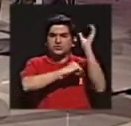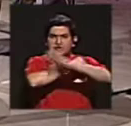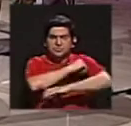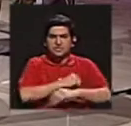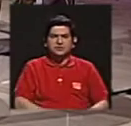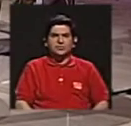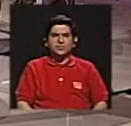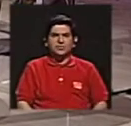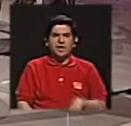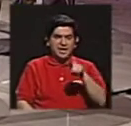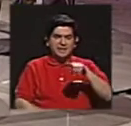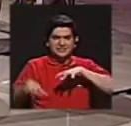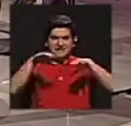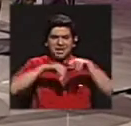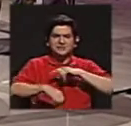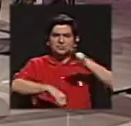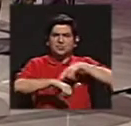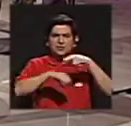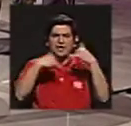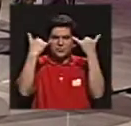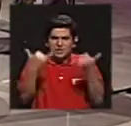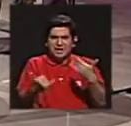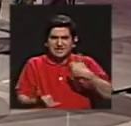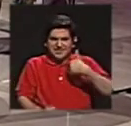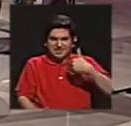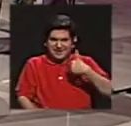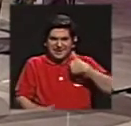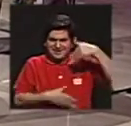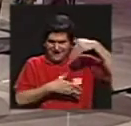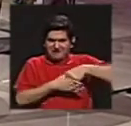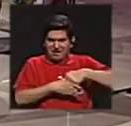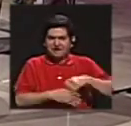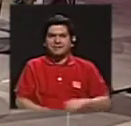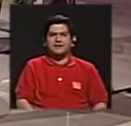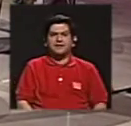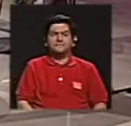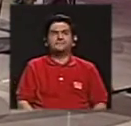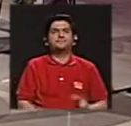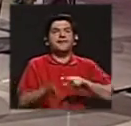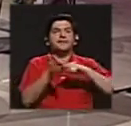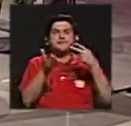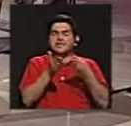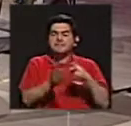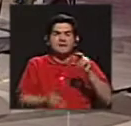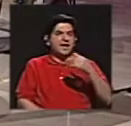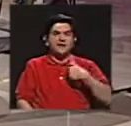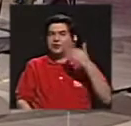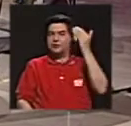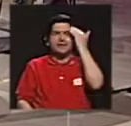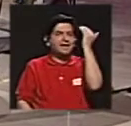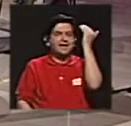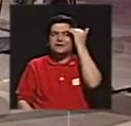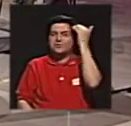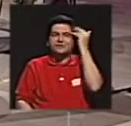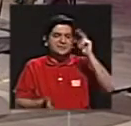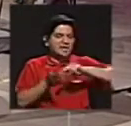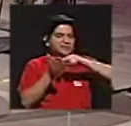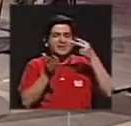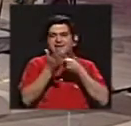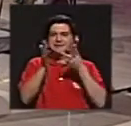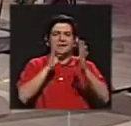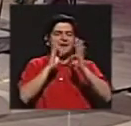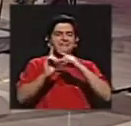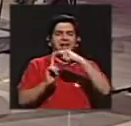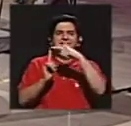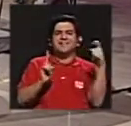acción de la censura está naturalizada, la tenemos naturalizada. Es decir, todavía no tenemos conciencia de lo que significa hablar desde